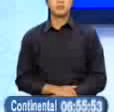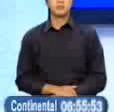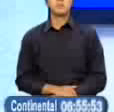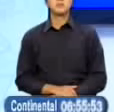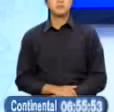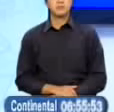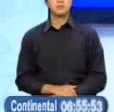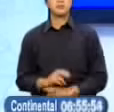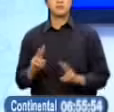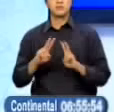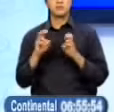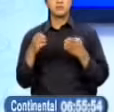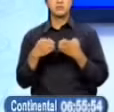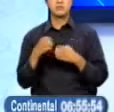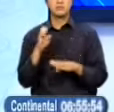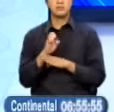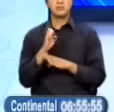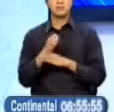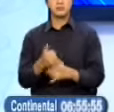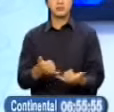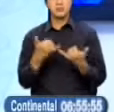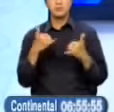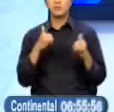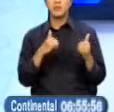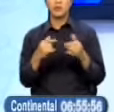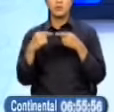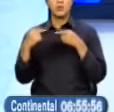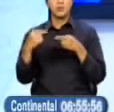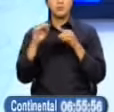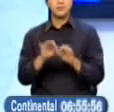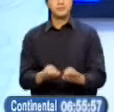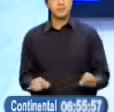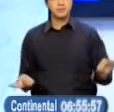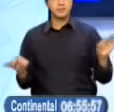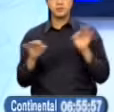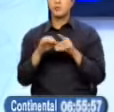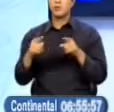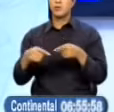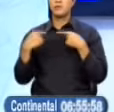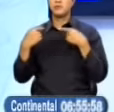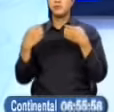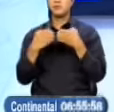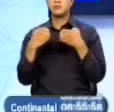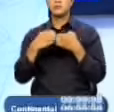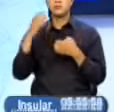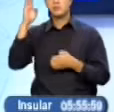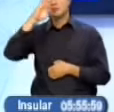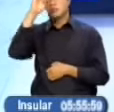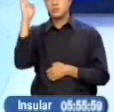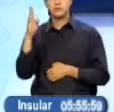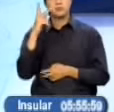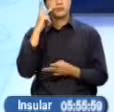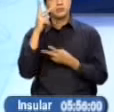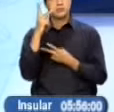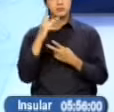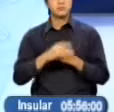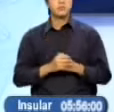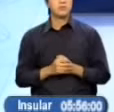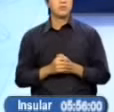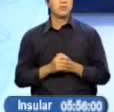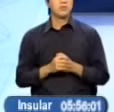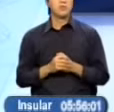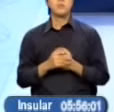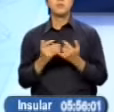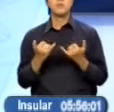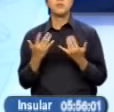seguimos en el tema de la selección ecuatoriana porque hoy jugamos un partido importantísimo frente a la selección de brasil vamos a tener un extracto